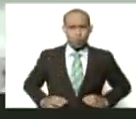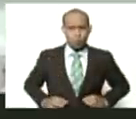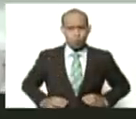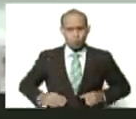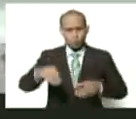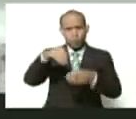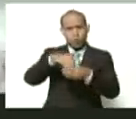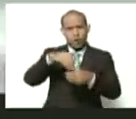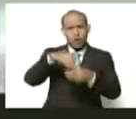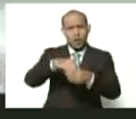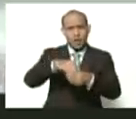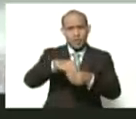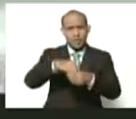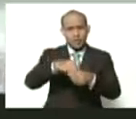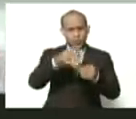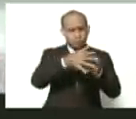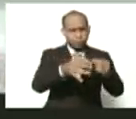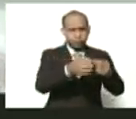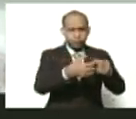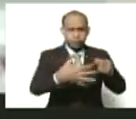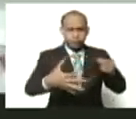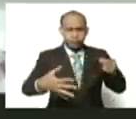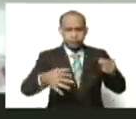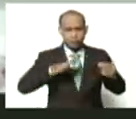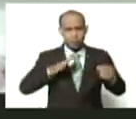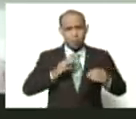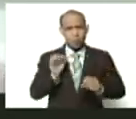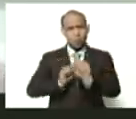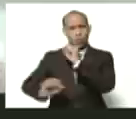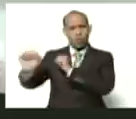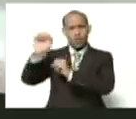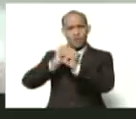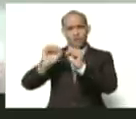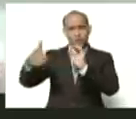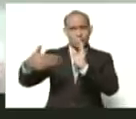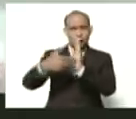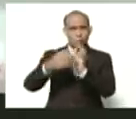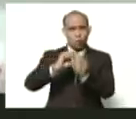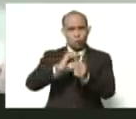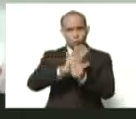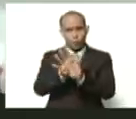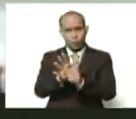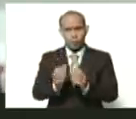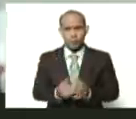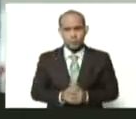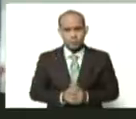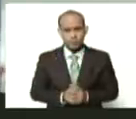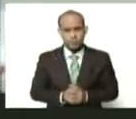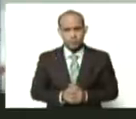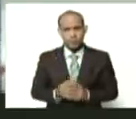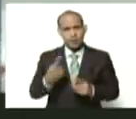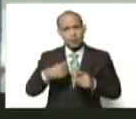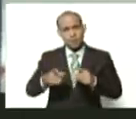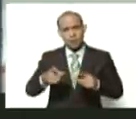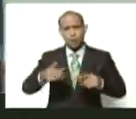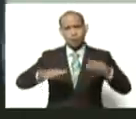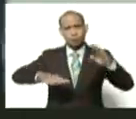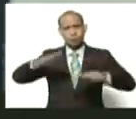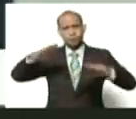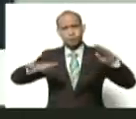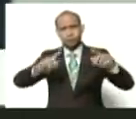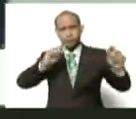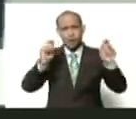que generan mayor respuesta inmunológica en nuestro organismo al enfrentarnos al virus. Sin embargo, la aparición de las variantes y las